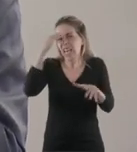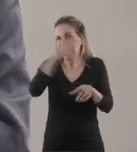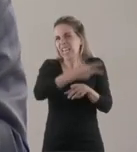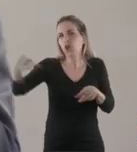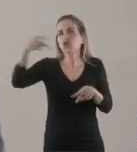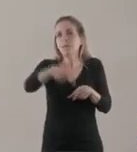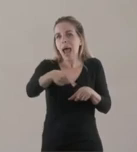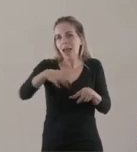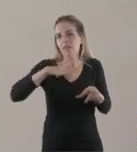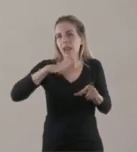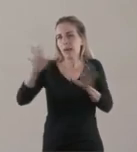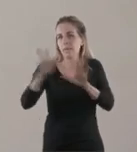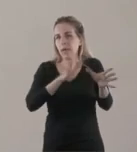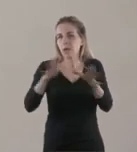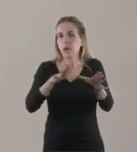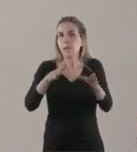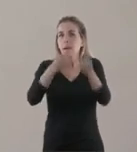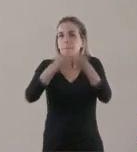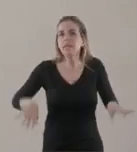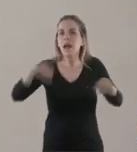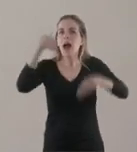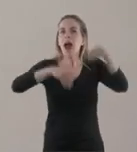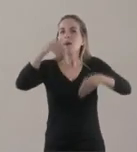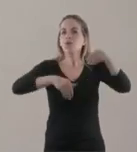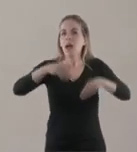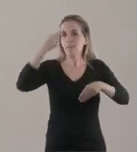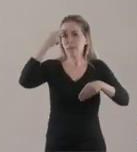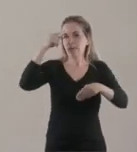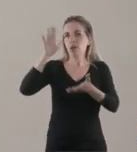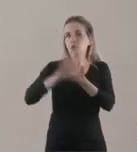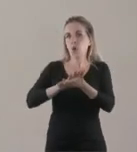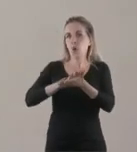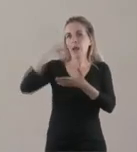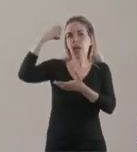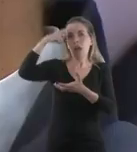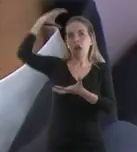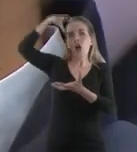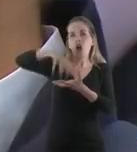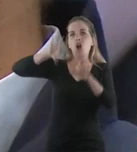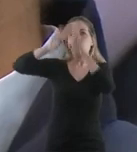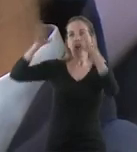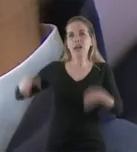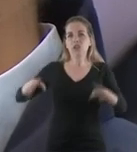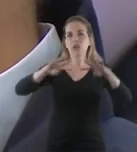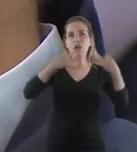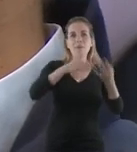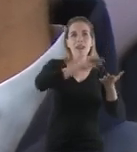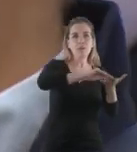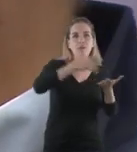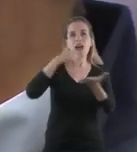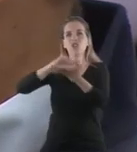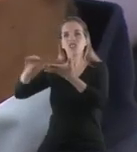de tener que empezar a elegir qué congreso vamos a tener a partir de diciembre